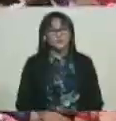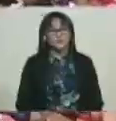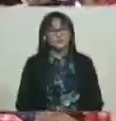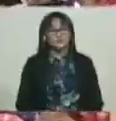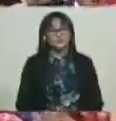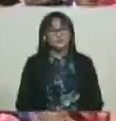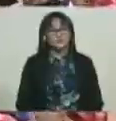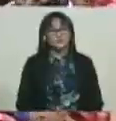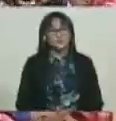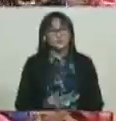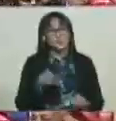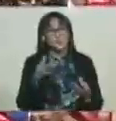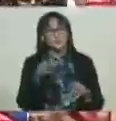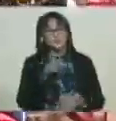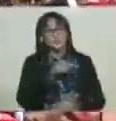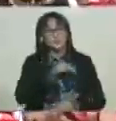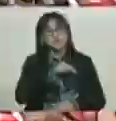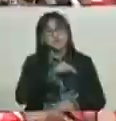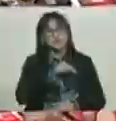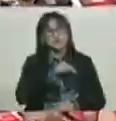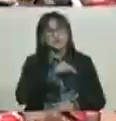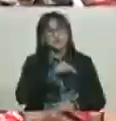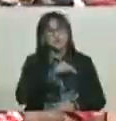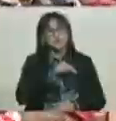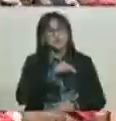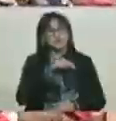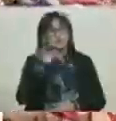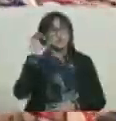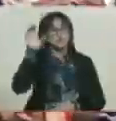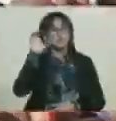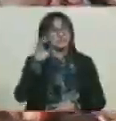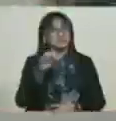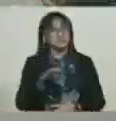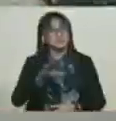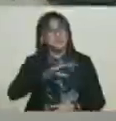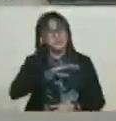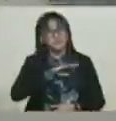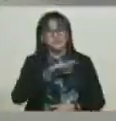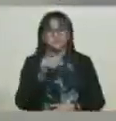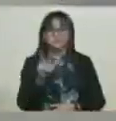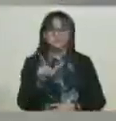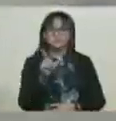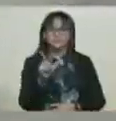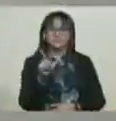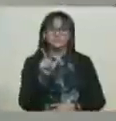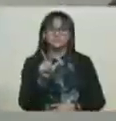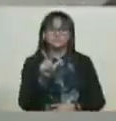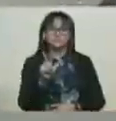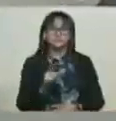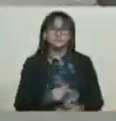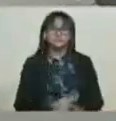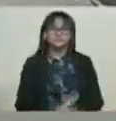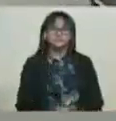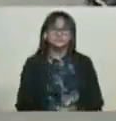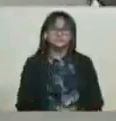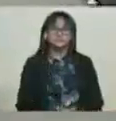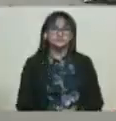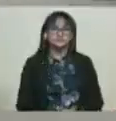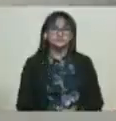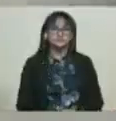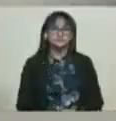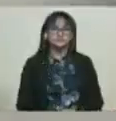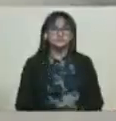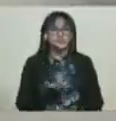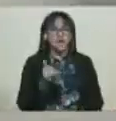cuántos carnetizados del partido socialista unido de venezuela hay